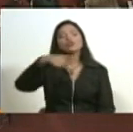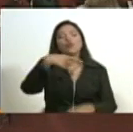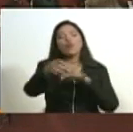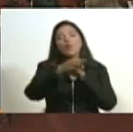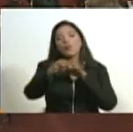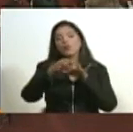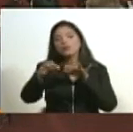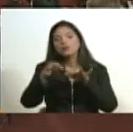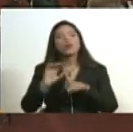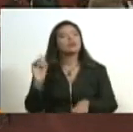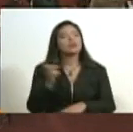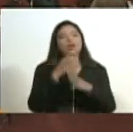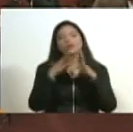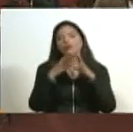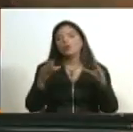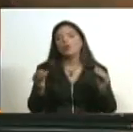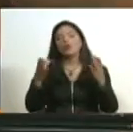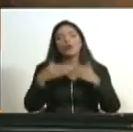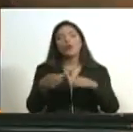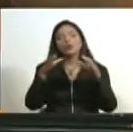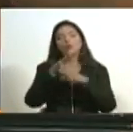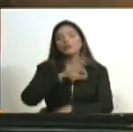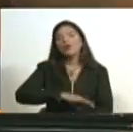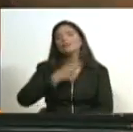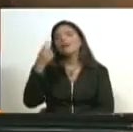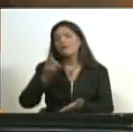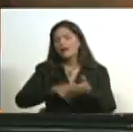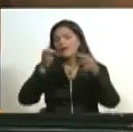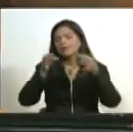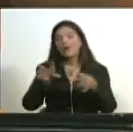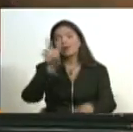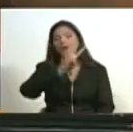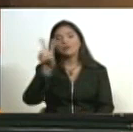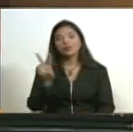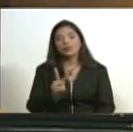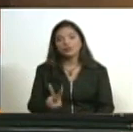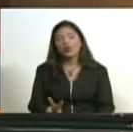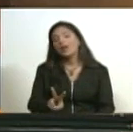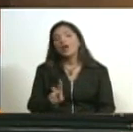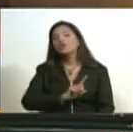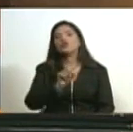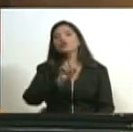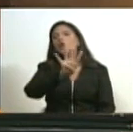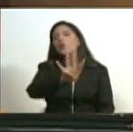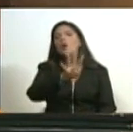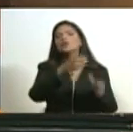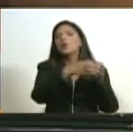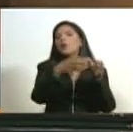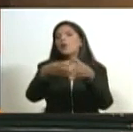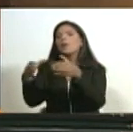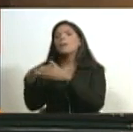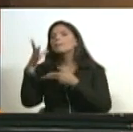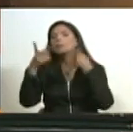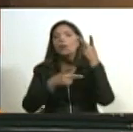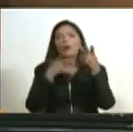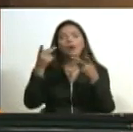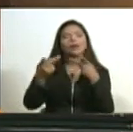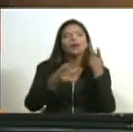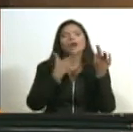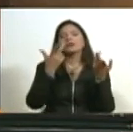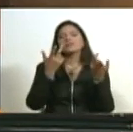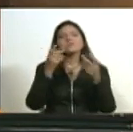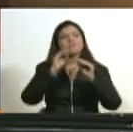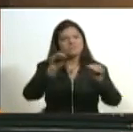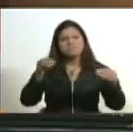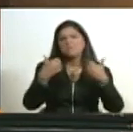la voz de todos los sectores sociales, la voz verdadera de Venezuela. La voz de Venezuela no son cuatro partidos políticos que llaman a insurrección,